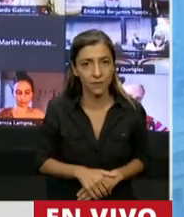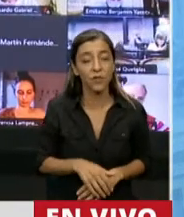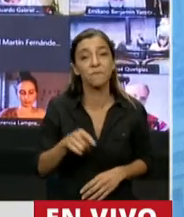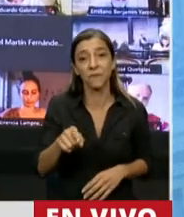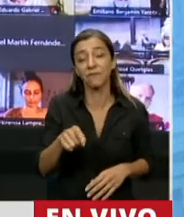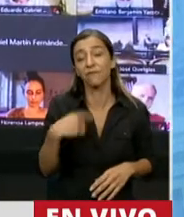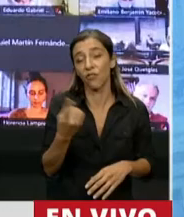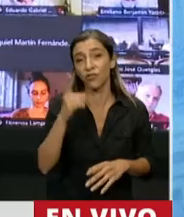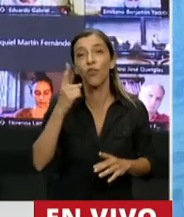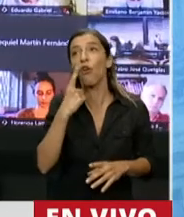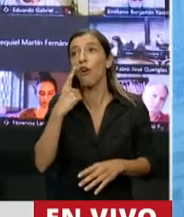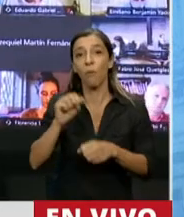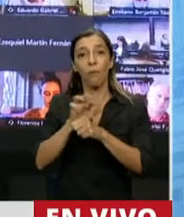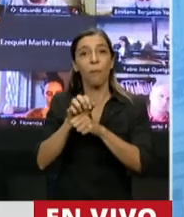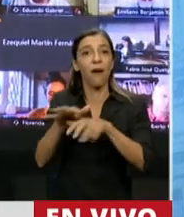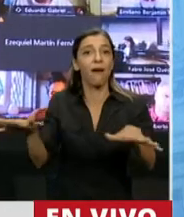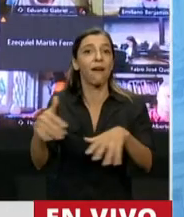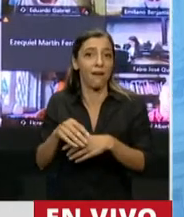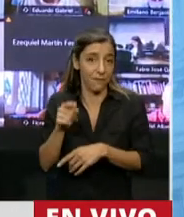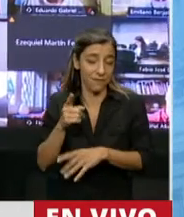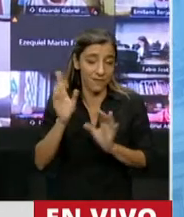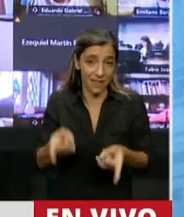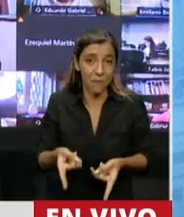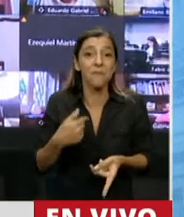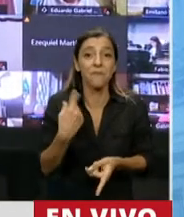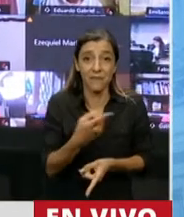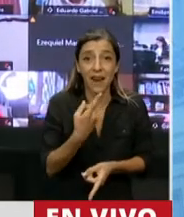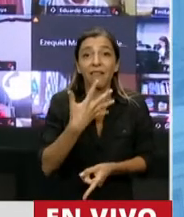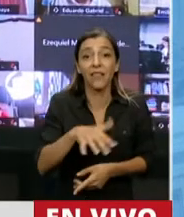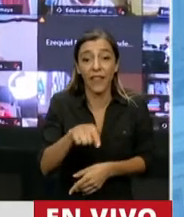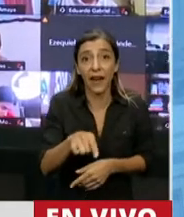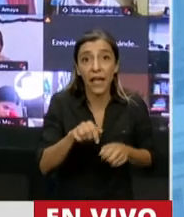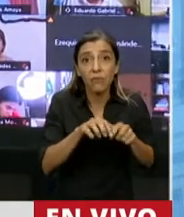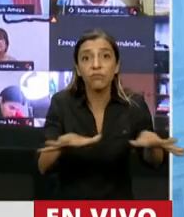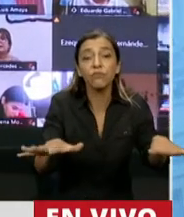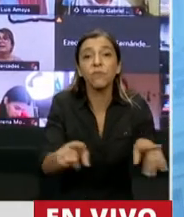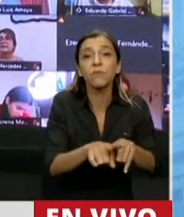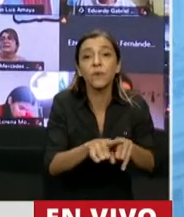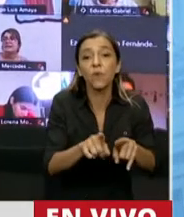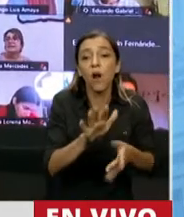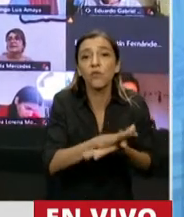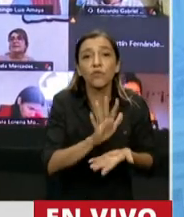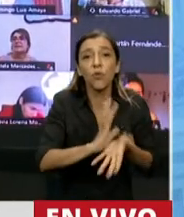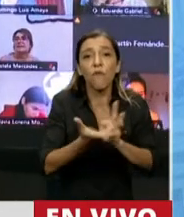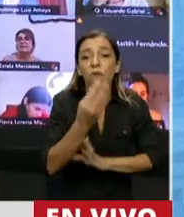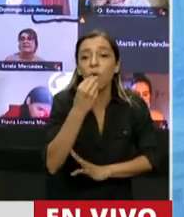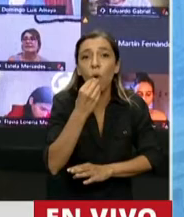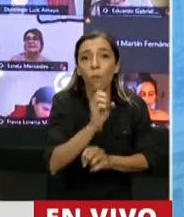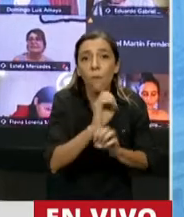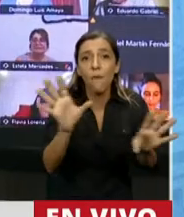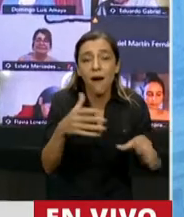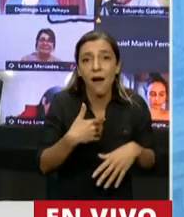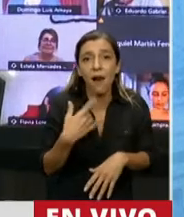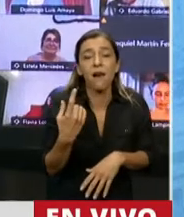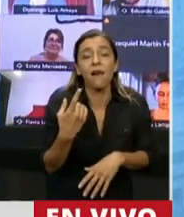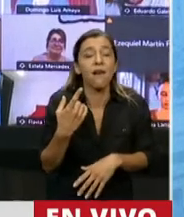argentinos porque a pesar de todas las campañas que se han hecho, no pudimos conseguir que la industria alimenticia argentina